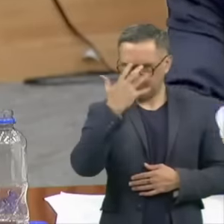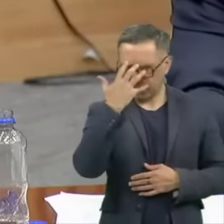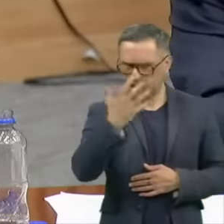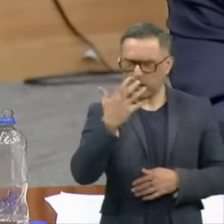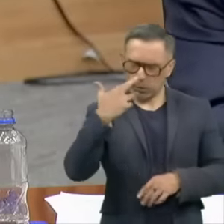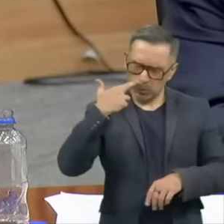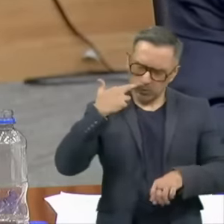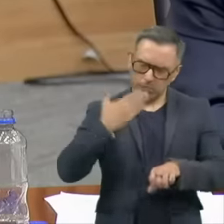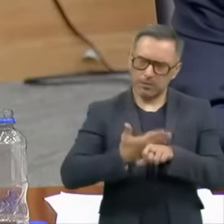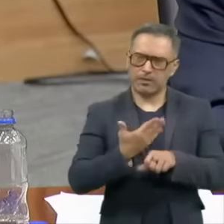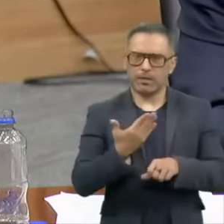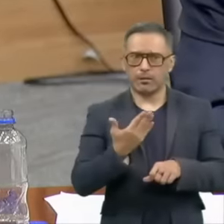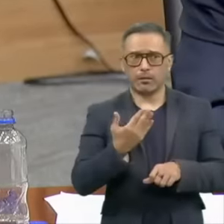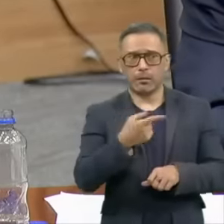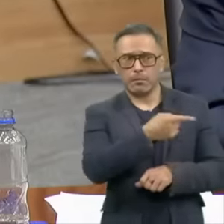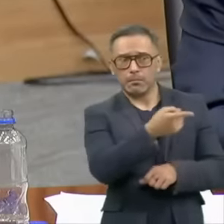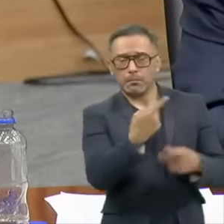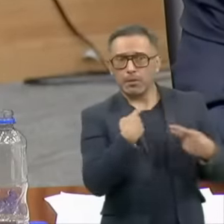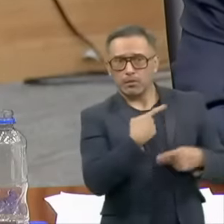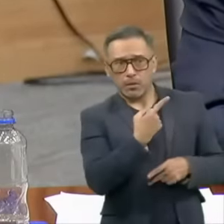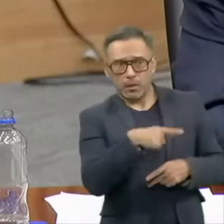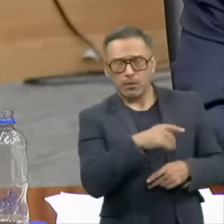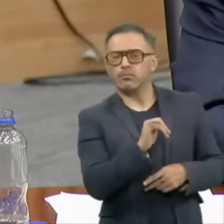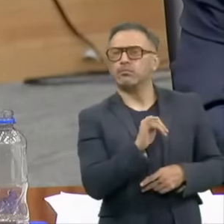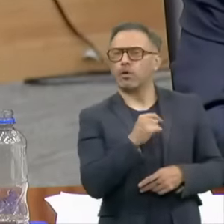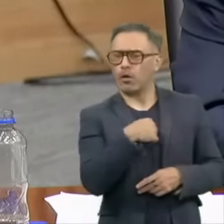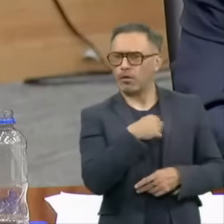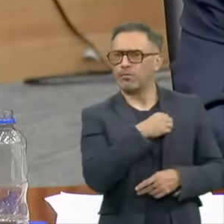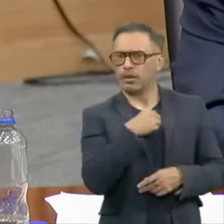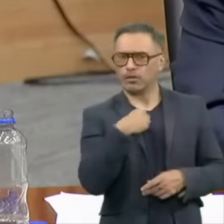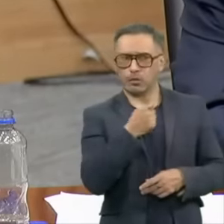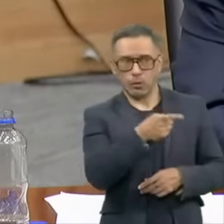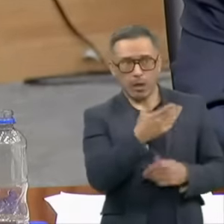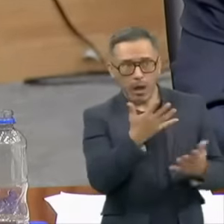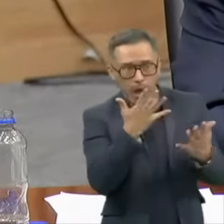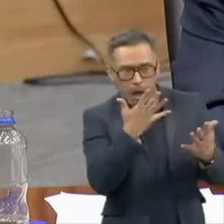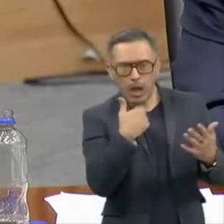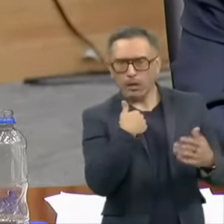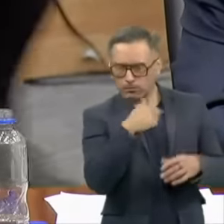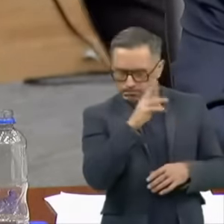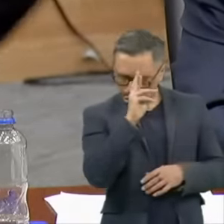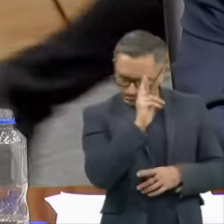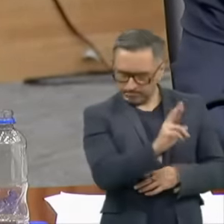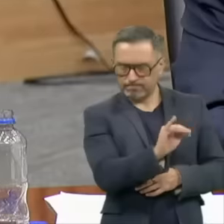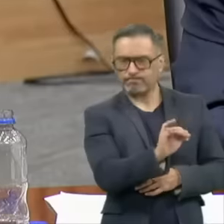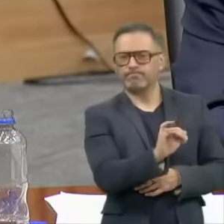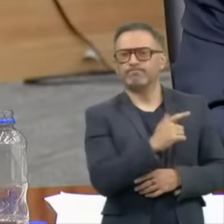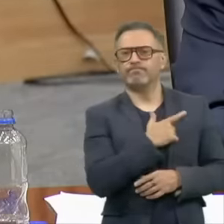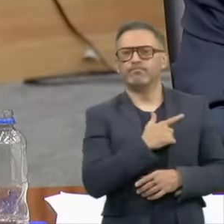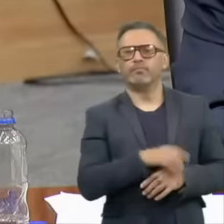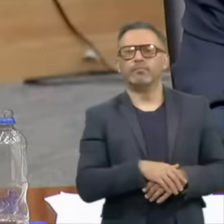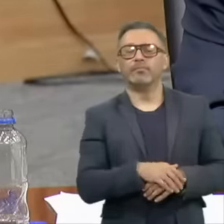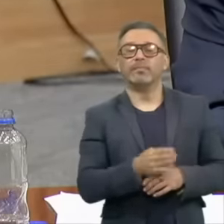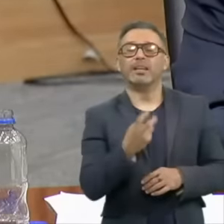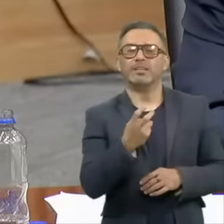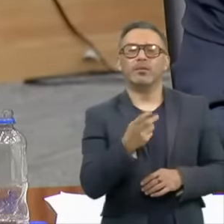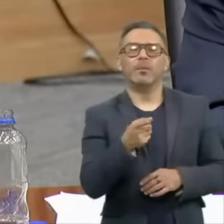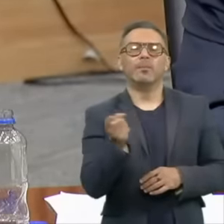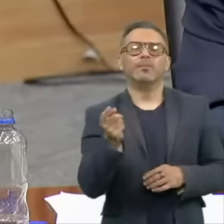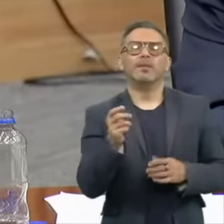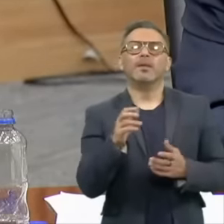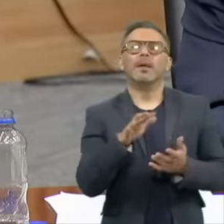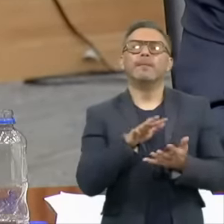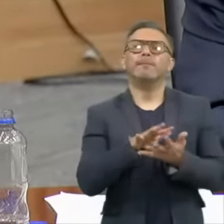Nuestra obligación es responderle a la gente, cumplir lo que desean y usar esa mayoría que nos